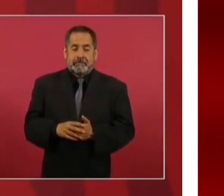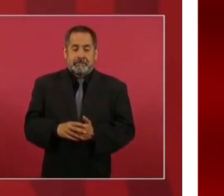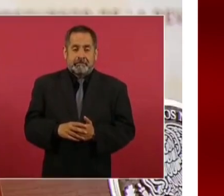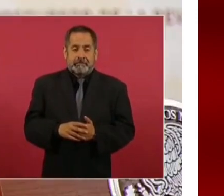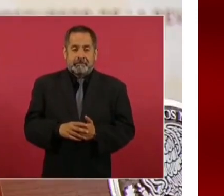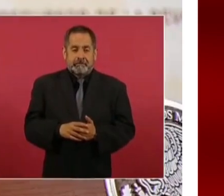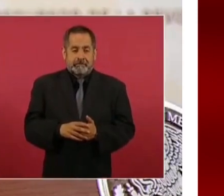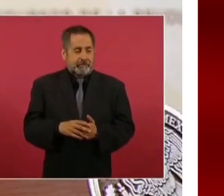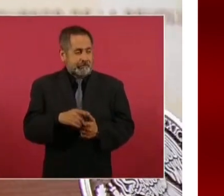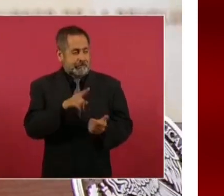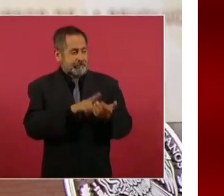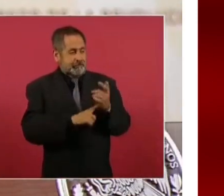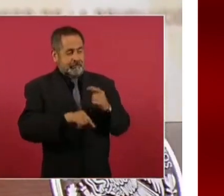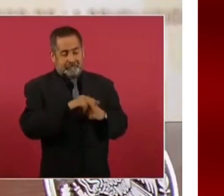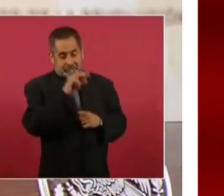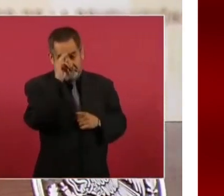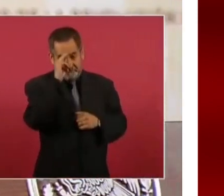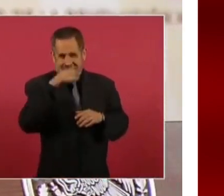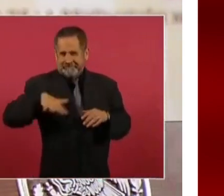de estos intelectuales.